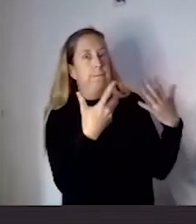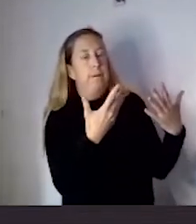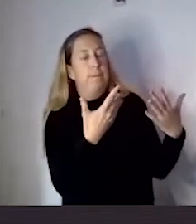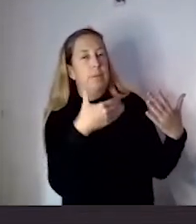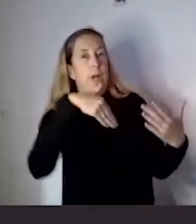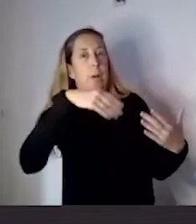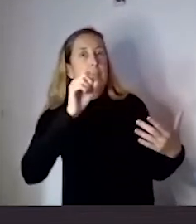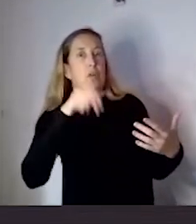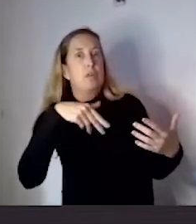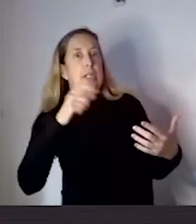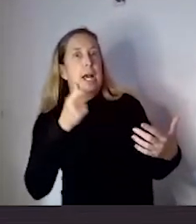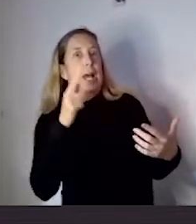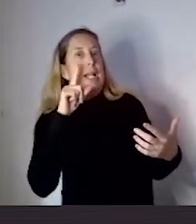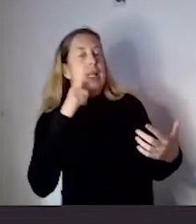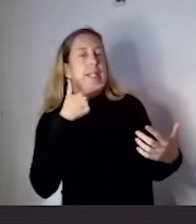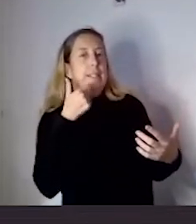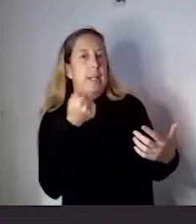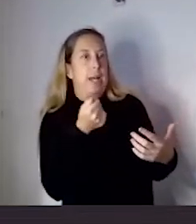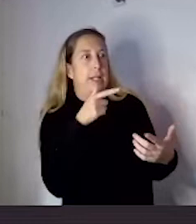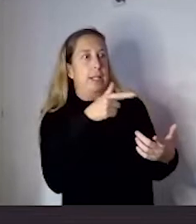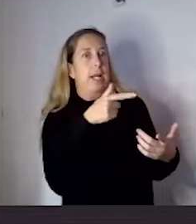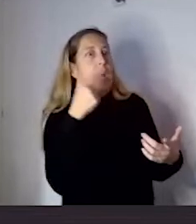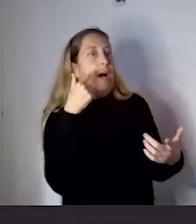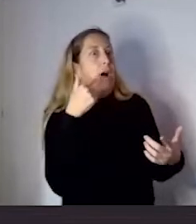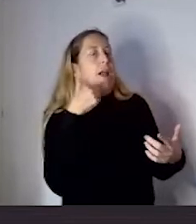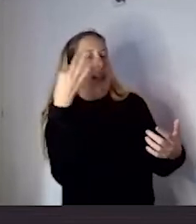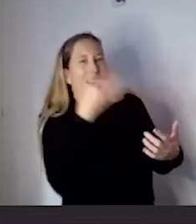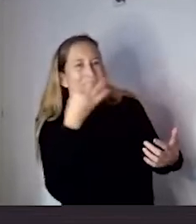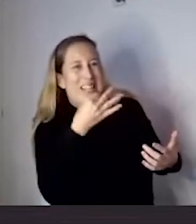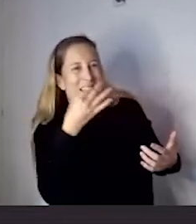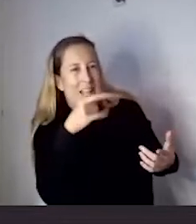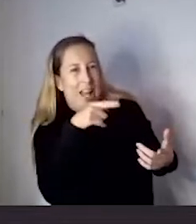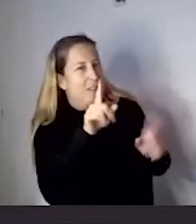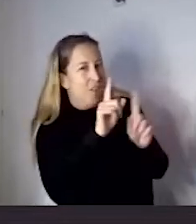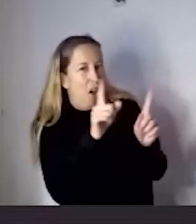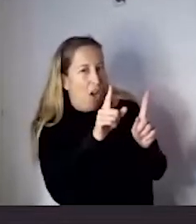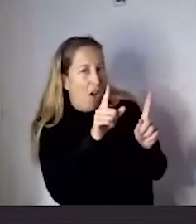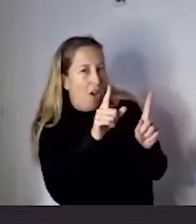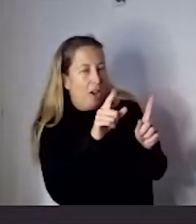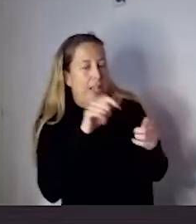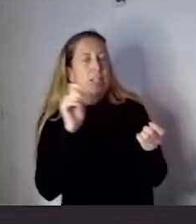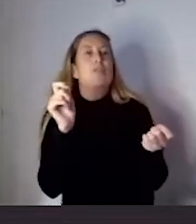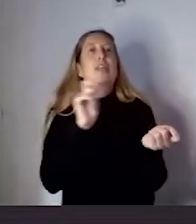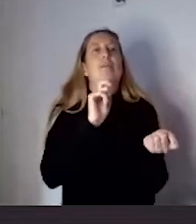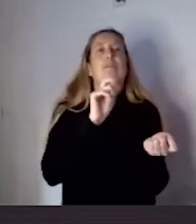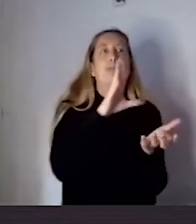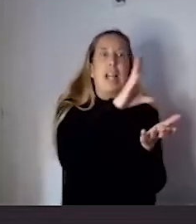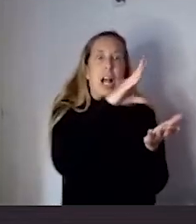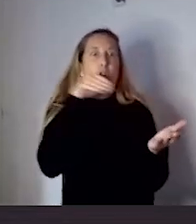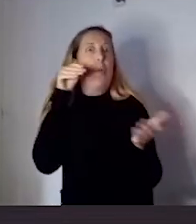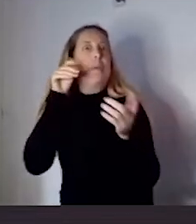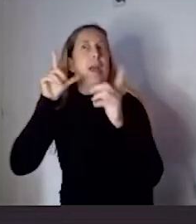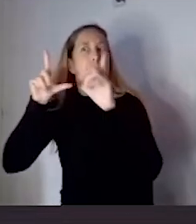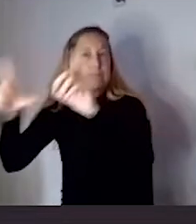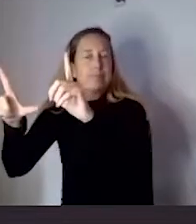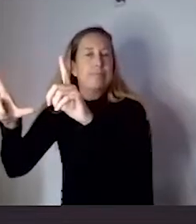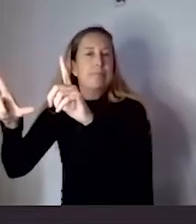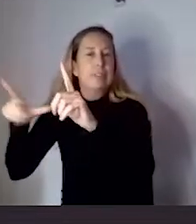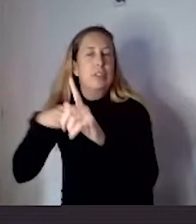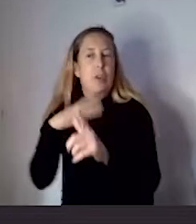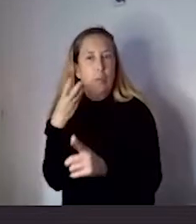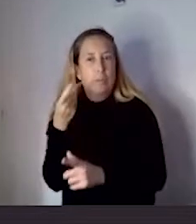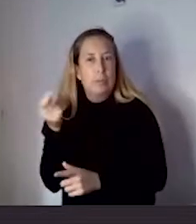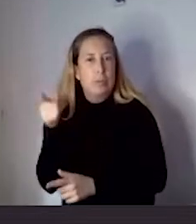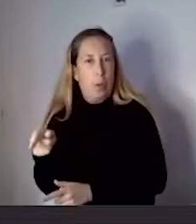original de davinci está ahí en el louvre que le están criticando y ensuciando últimamente pero al final del día no hay dos en estes